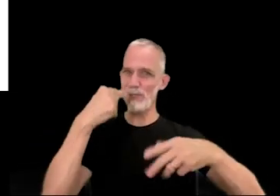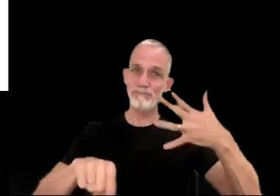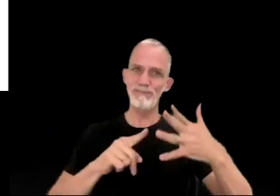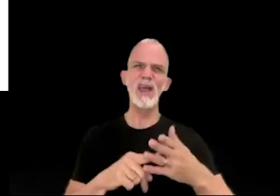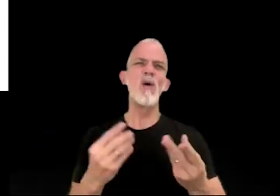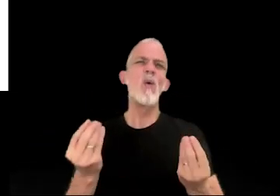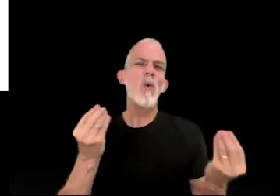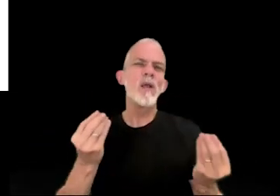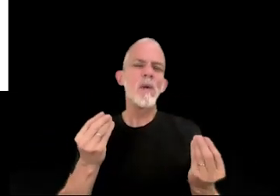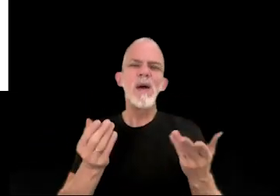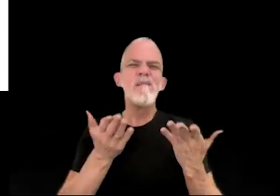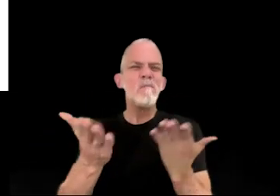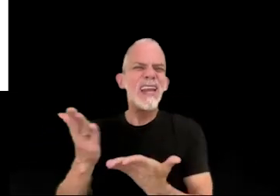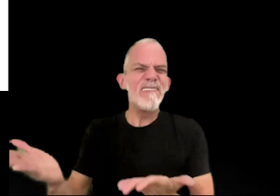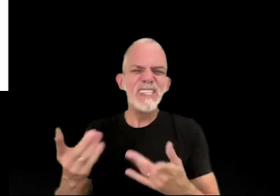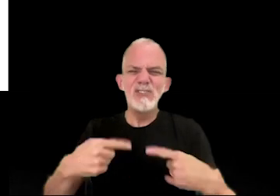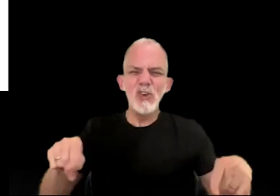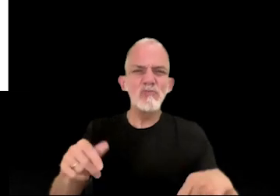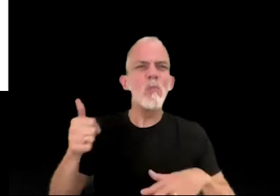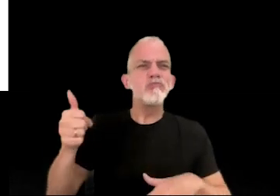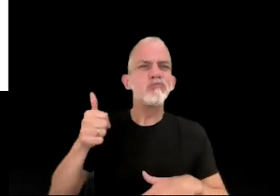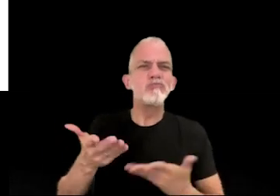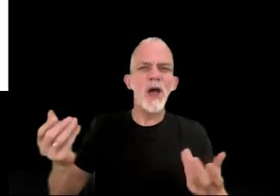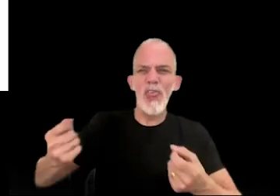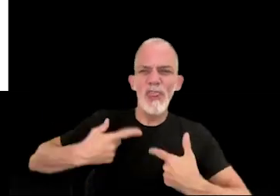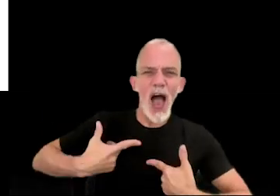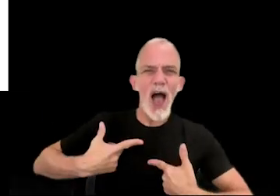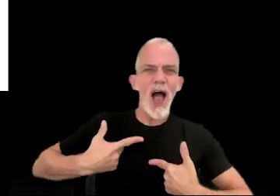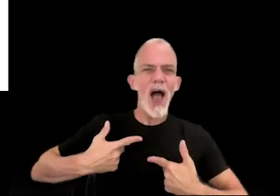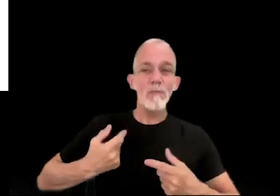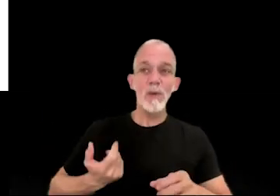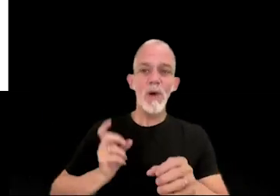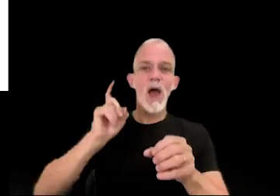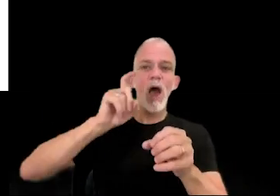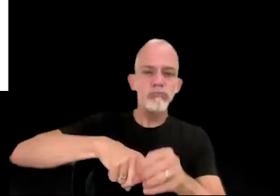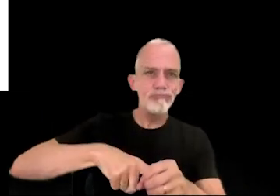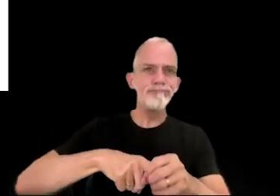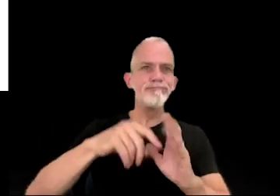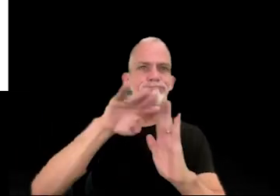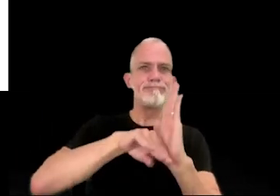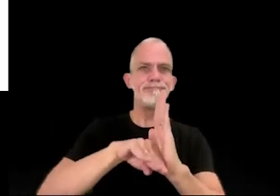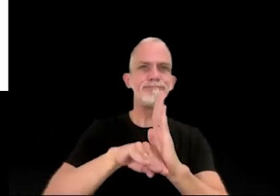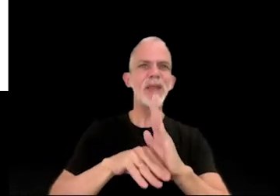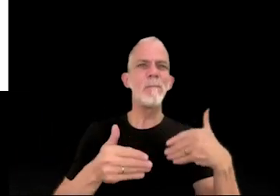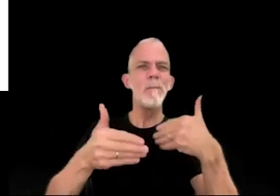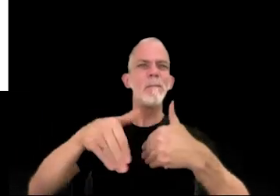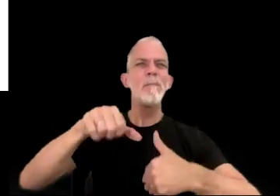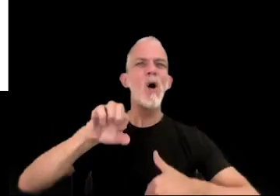los principales beneficios que trae en principio este régimen de moratoria?